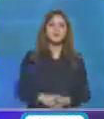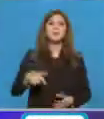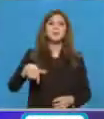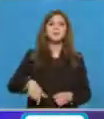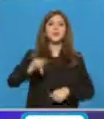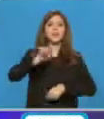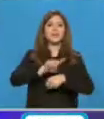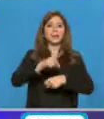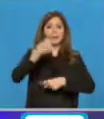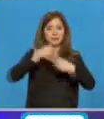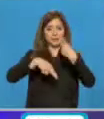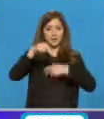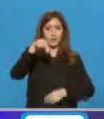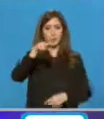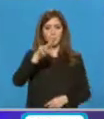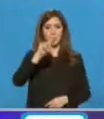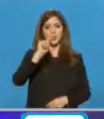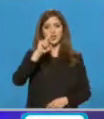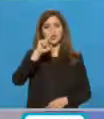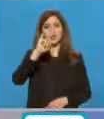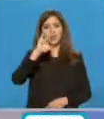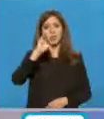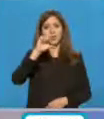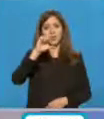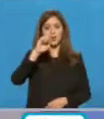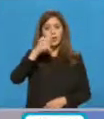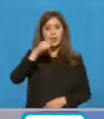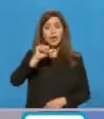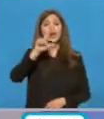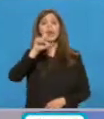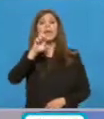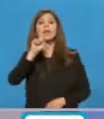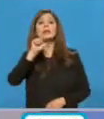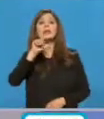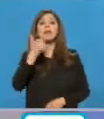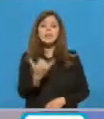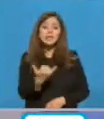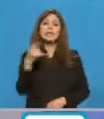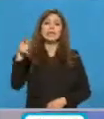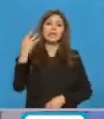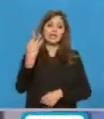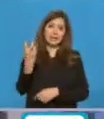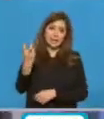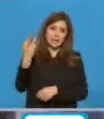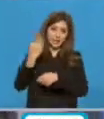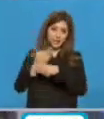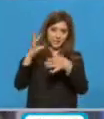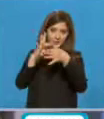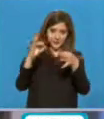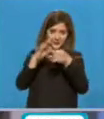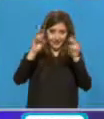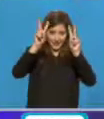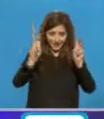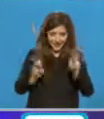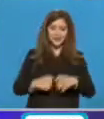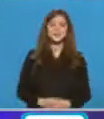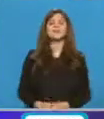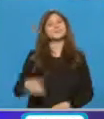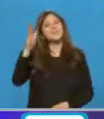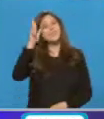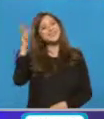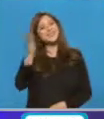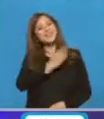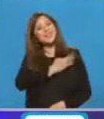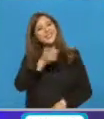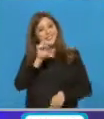Y está con nosotros la nutrióloga Leslie Béjar, que nos viene a hablar precisamente de este tema. ¿Cómo estás, Leslie? Bienvenida. Muy bien, muchas Buenos gracias. días. Buenos Gracias días. por estar Gracias aquí.